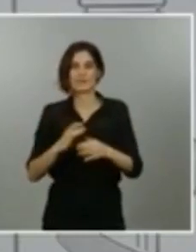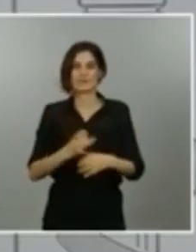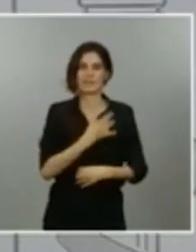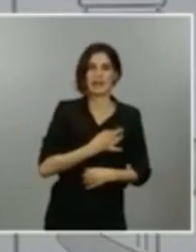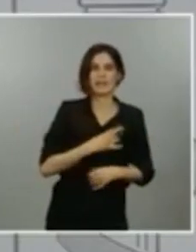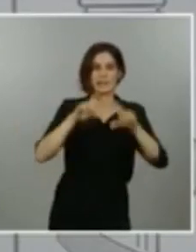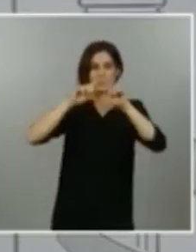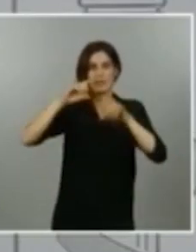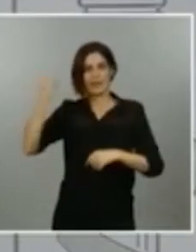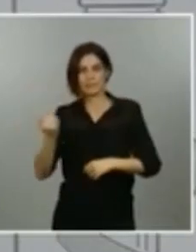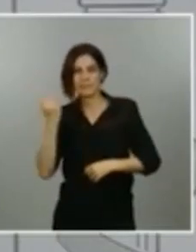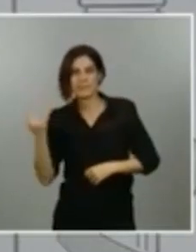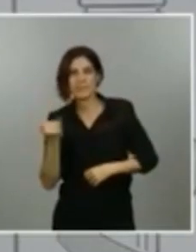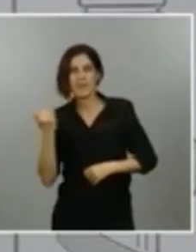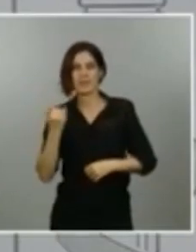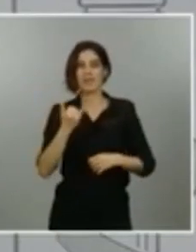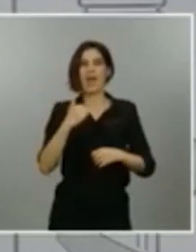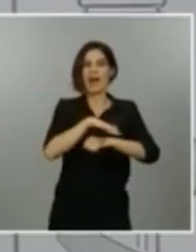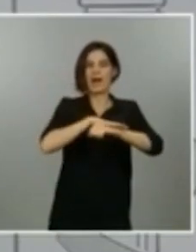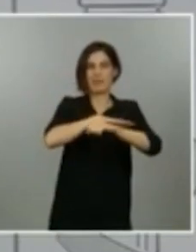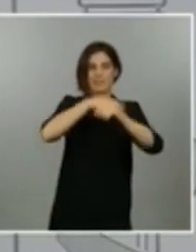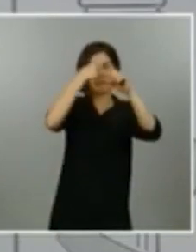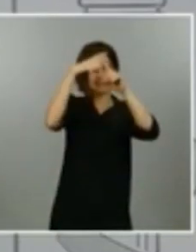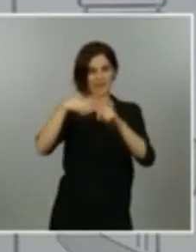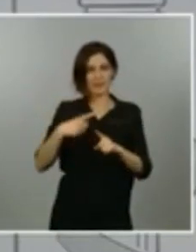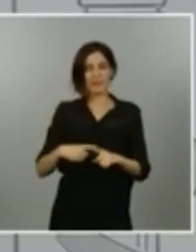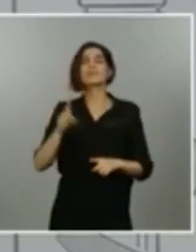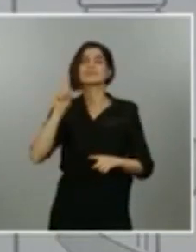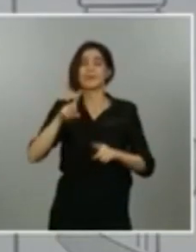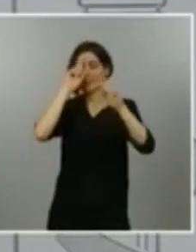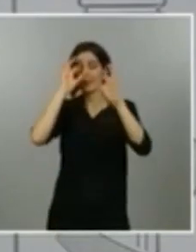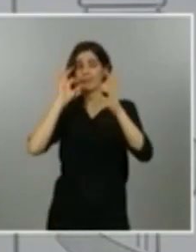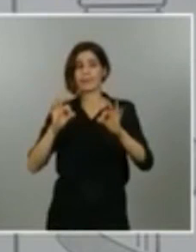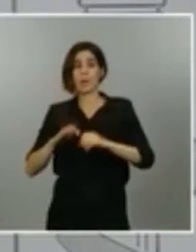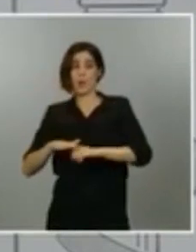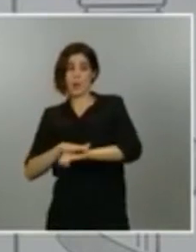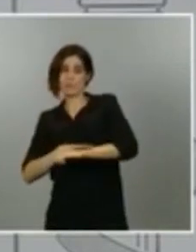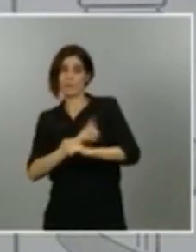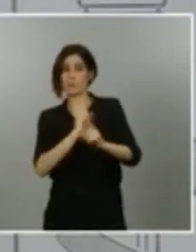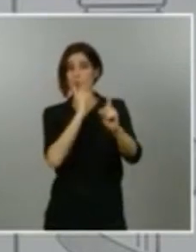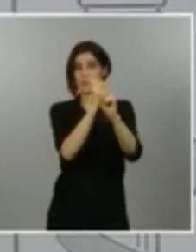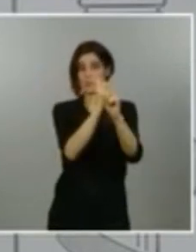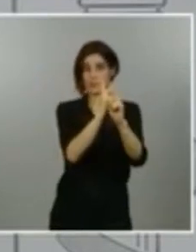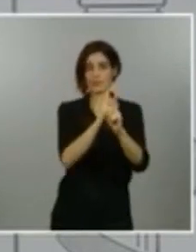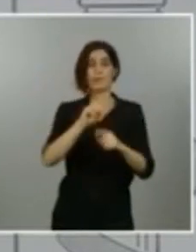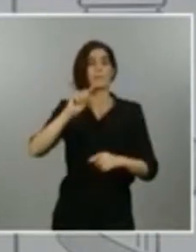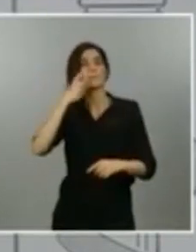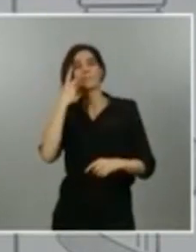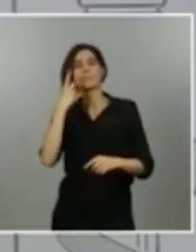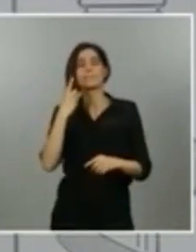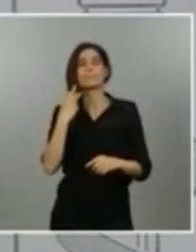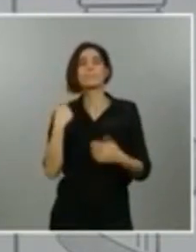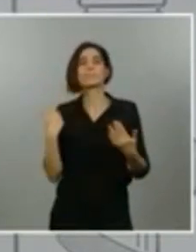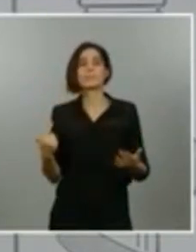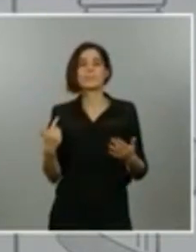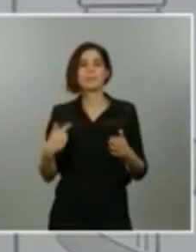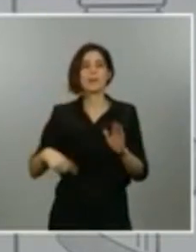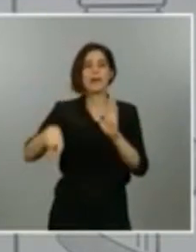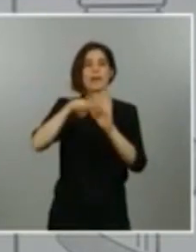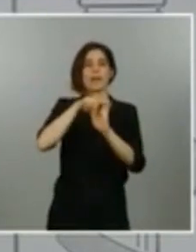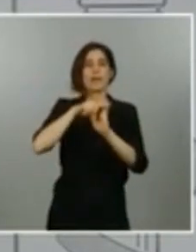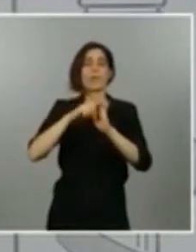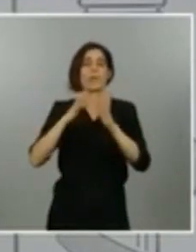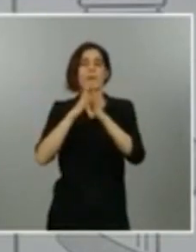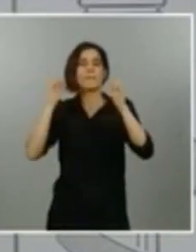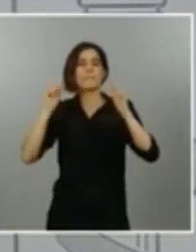las mecánicas que tenía que tomar una de ellas por cierto evitar las concentraciones multitudinarias ya vimos lo que ocurrió el 8 m otra de las medidas fue precisamente